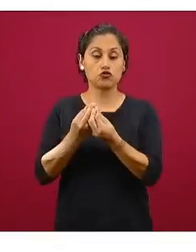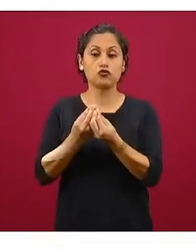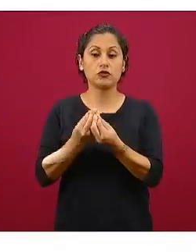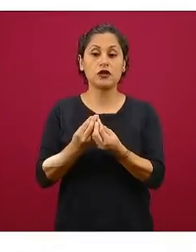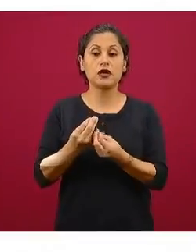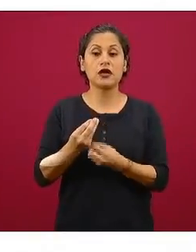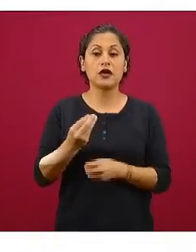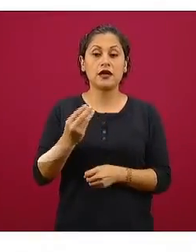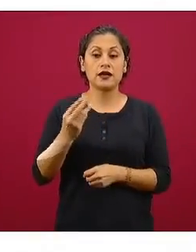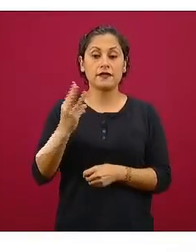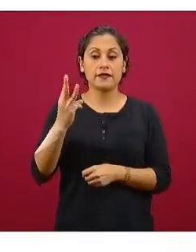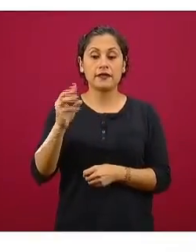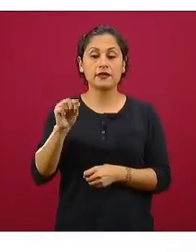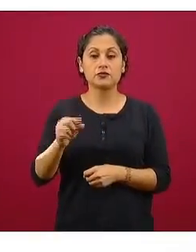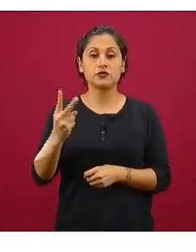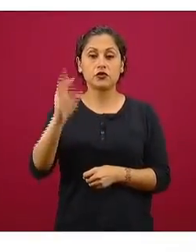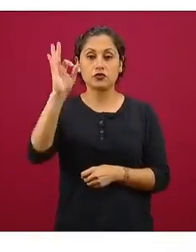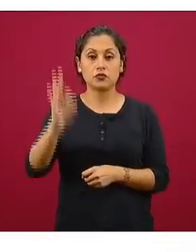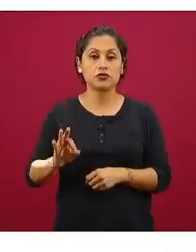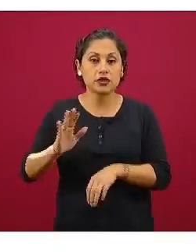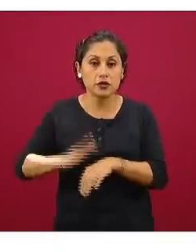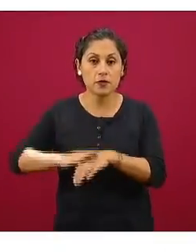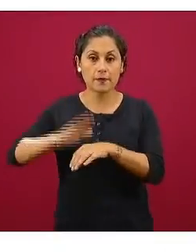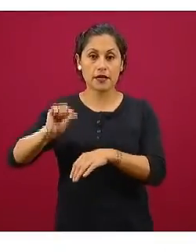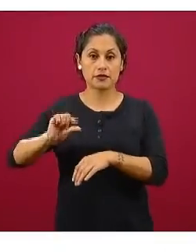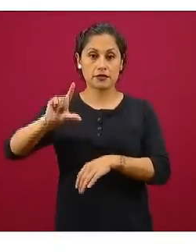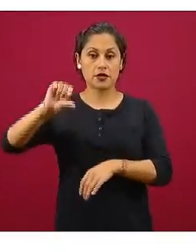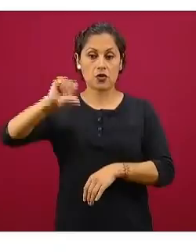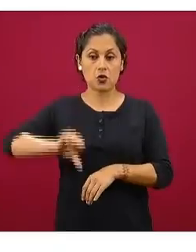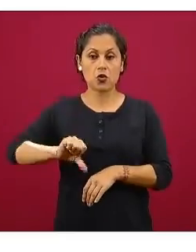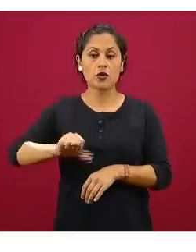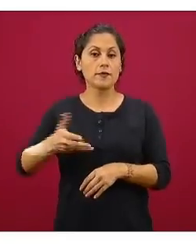del 3.2%, que ahora representa